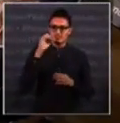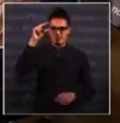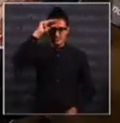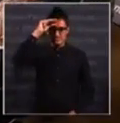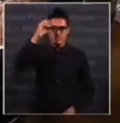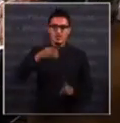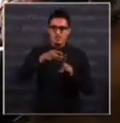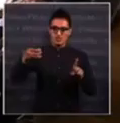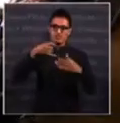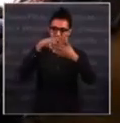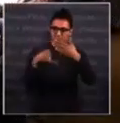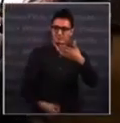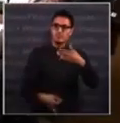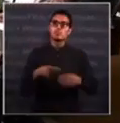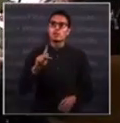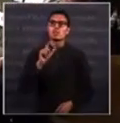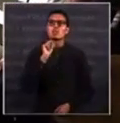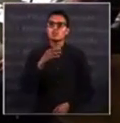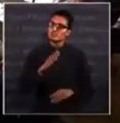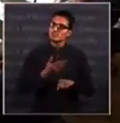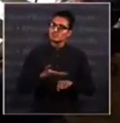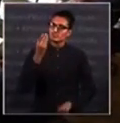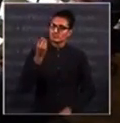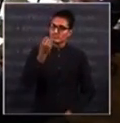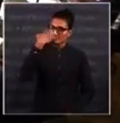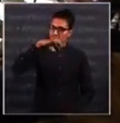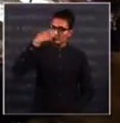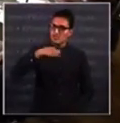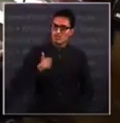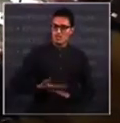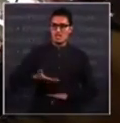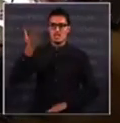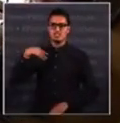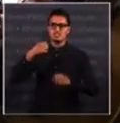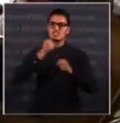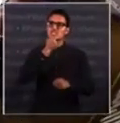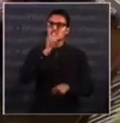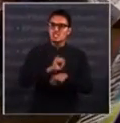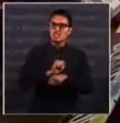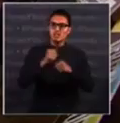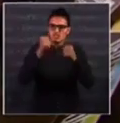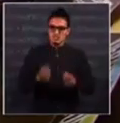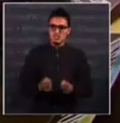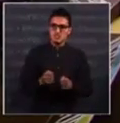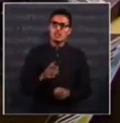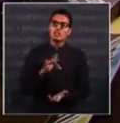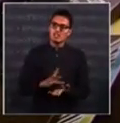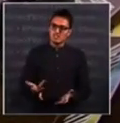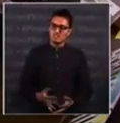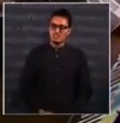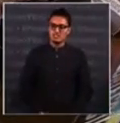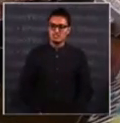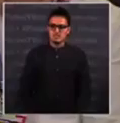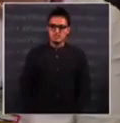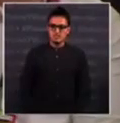orden, pero sobre todo con mucha experiencia, como cuando fui procurador, secretario de seguridad. Gracias. Muchas gracias, candidato, por